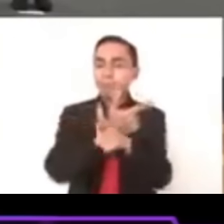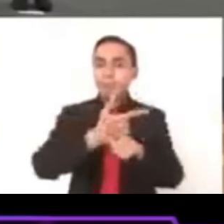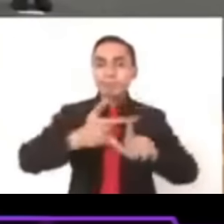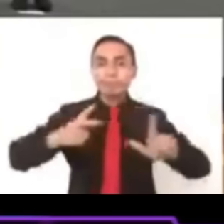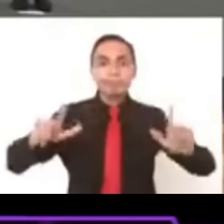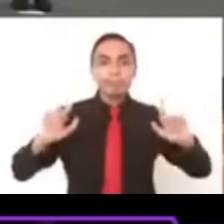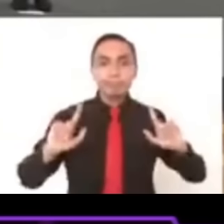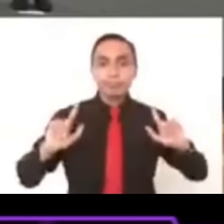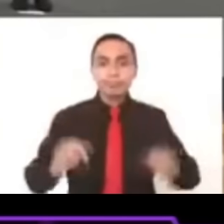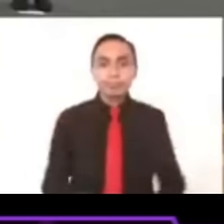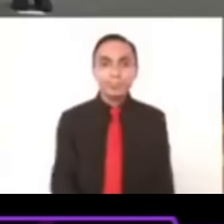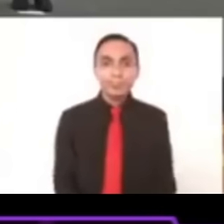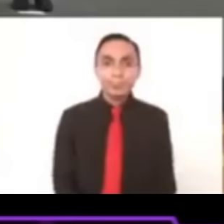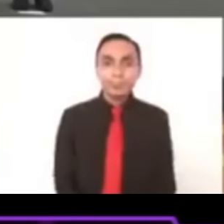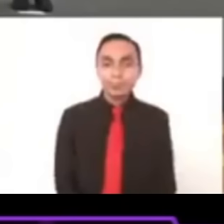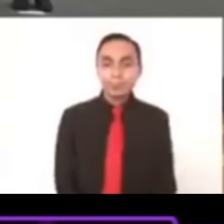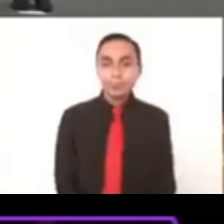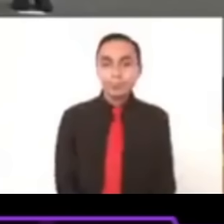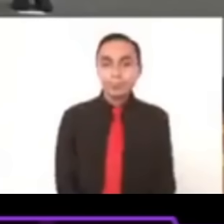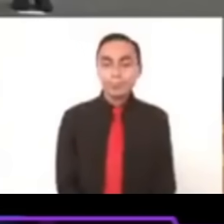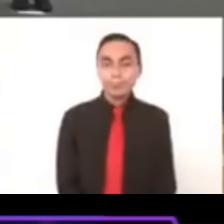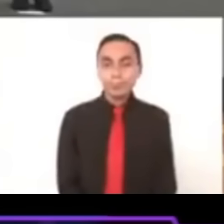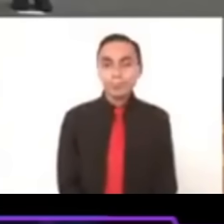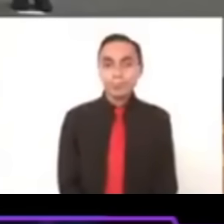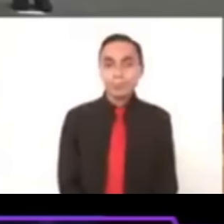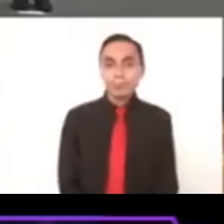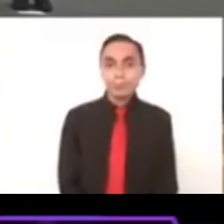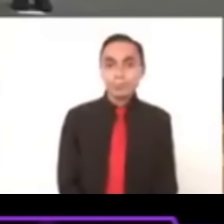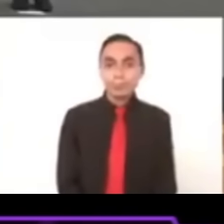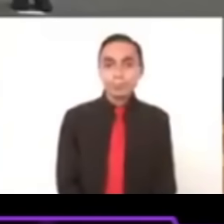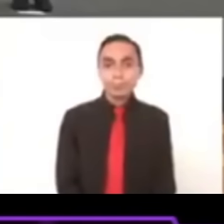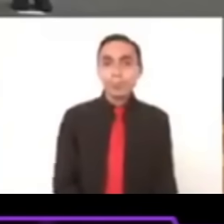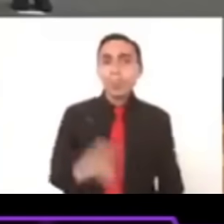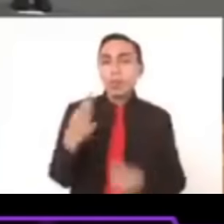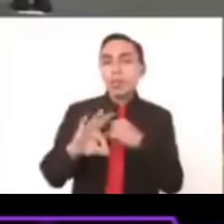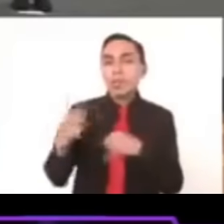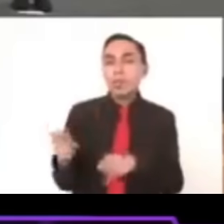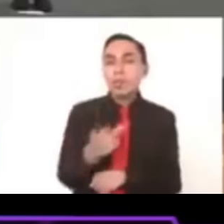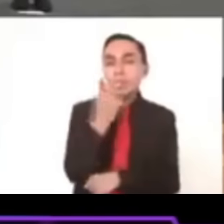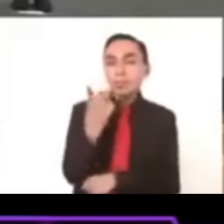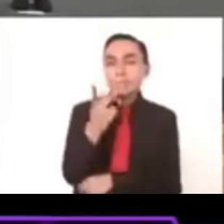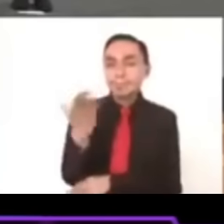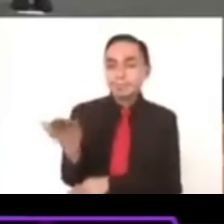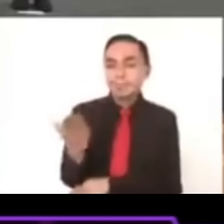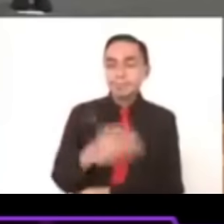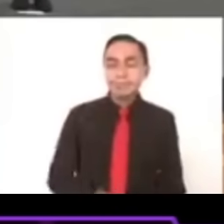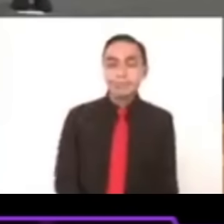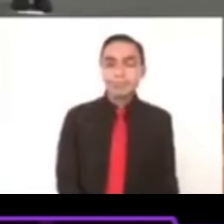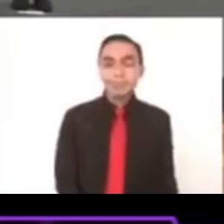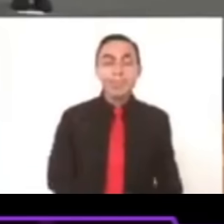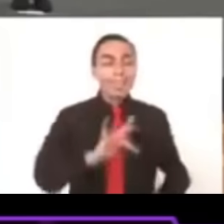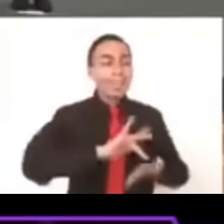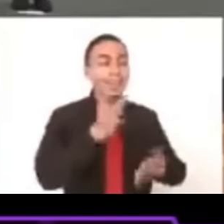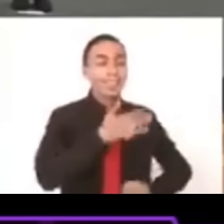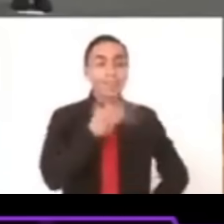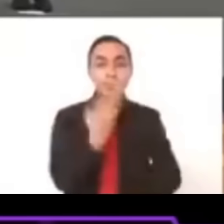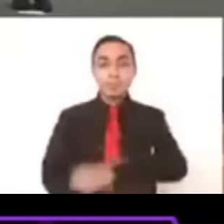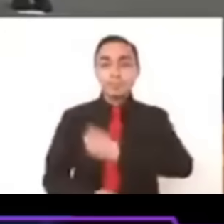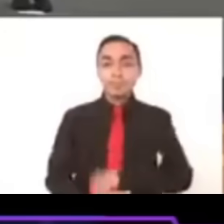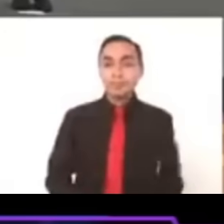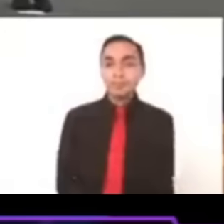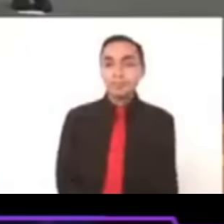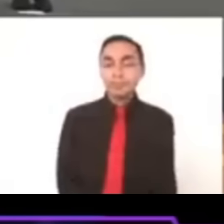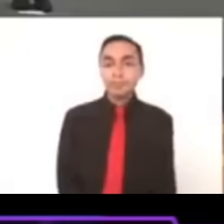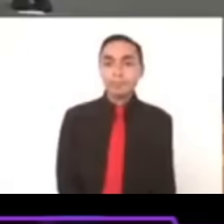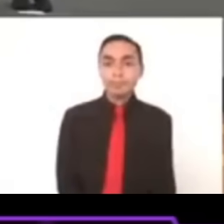puedan desarrollar sus actividades. Tenemos una pregunta de Joana Flores, de Grupo ASIR. Gracias, buenas tardes.